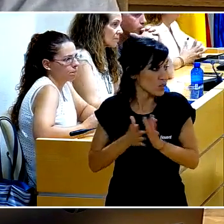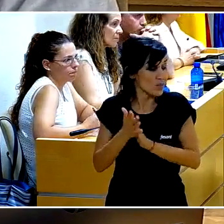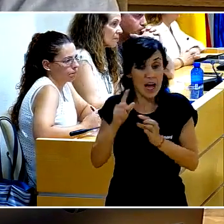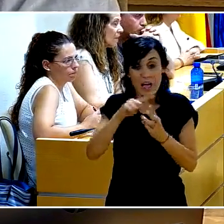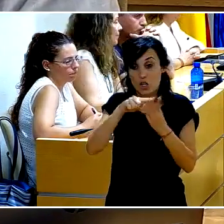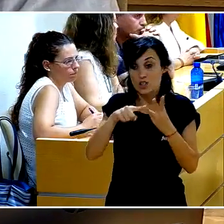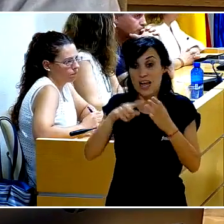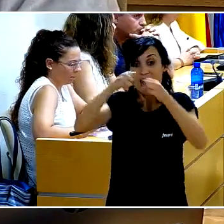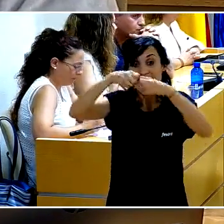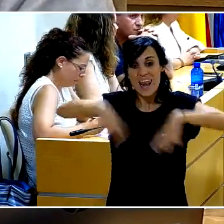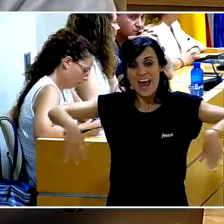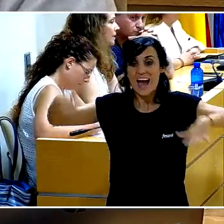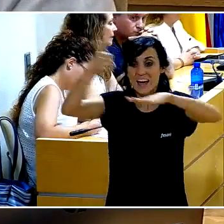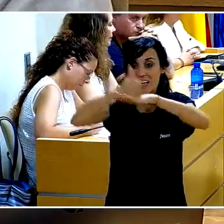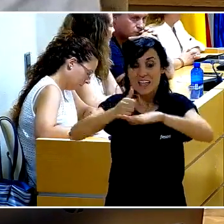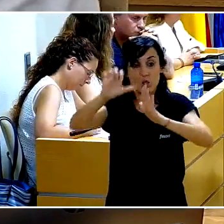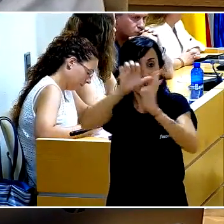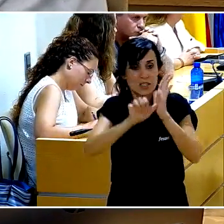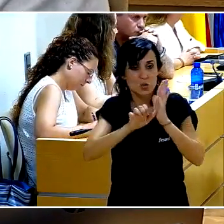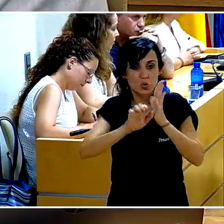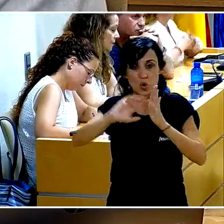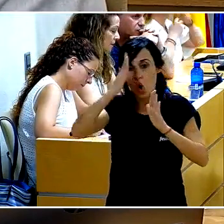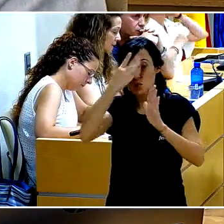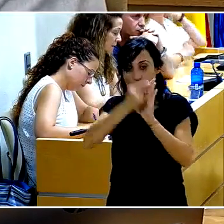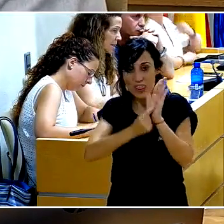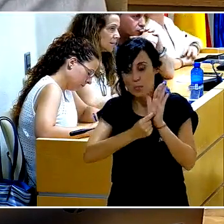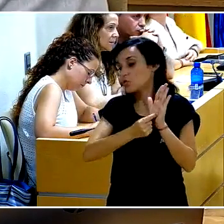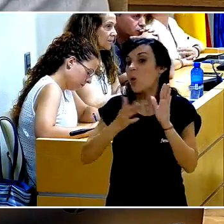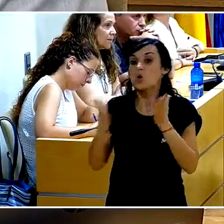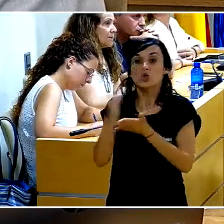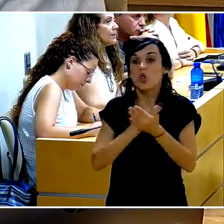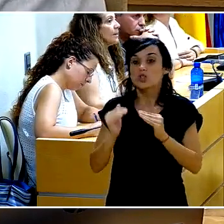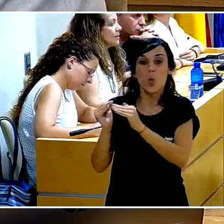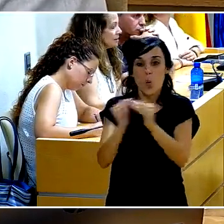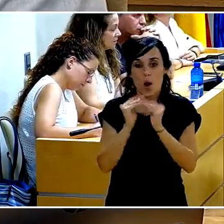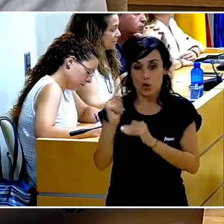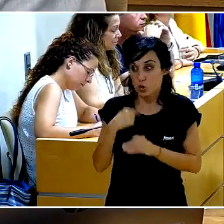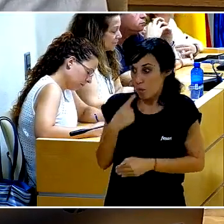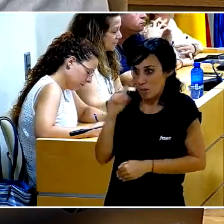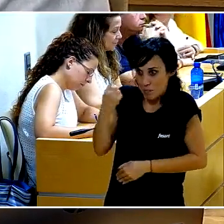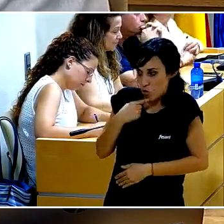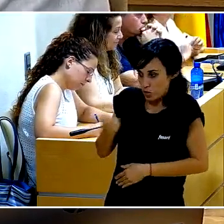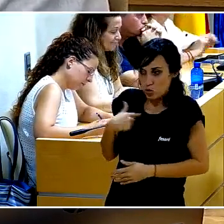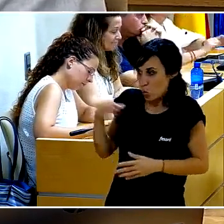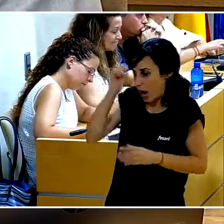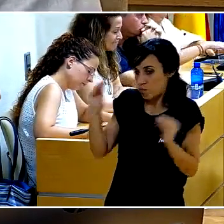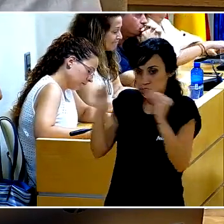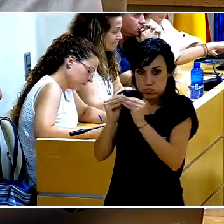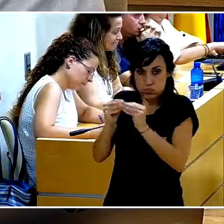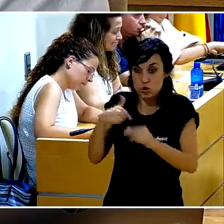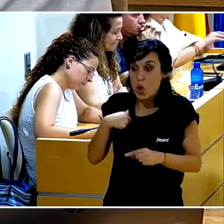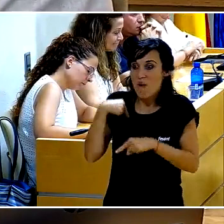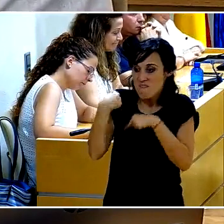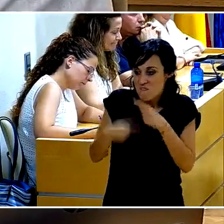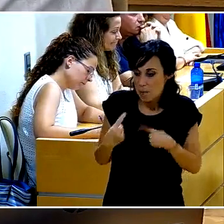es la jerarquía, son los estatutos, son los principios, y que todos no son igual, es el primero que lo he dicho. Estoy completamente de acuerdo con usted. Yo tengo familia